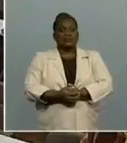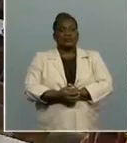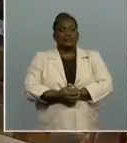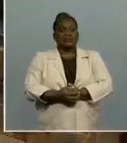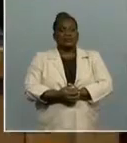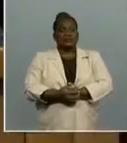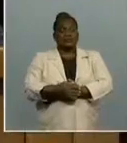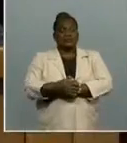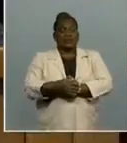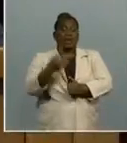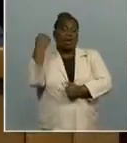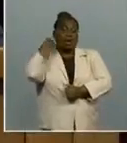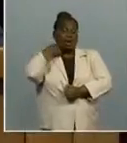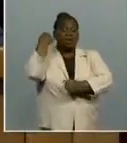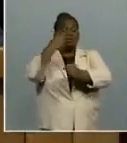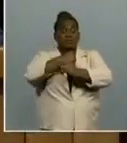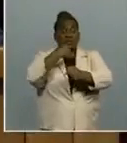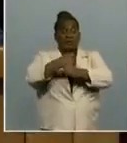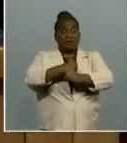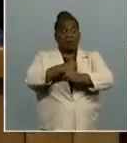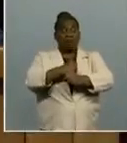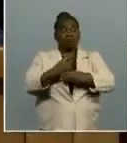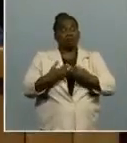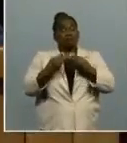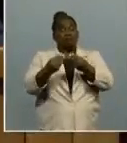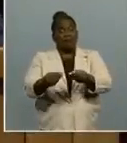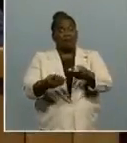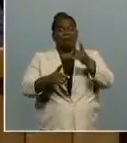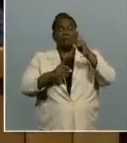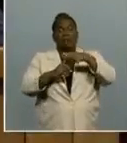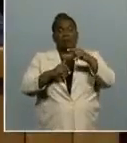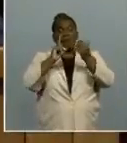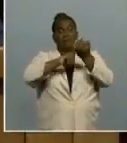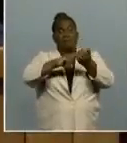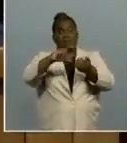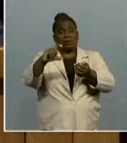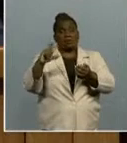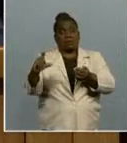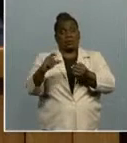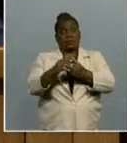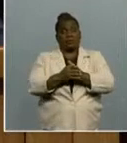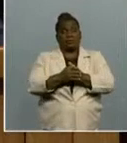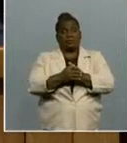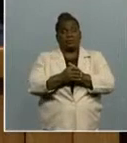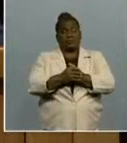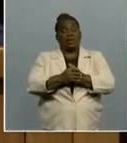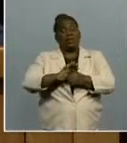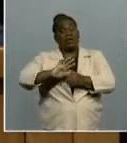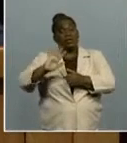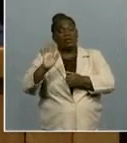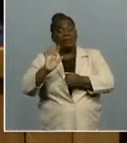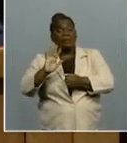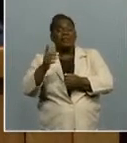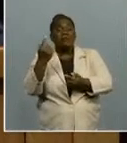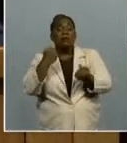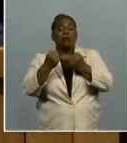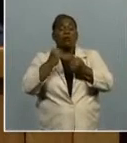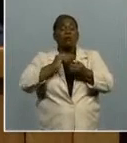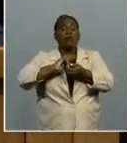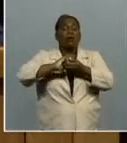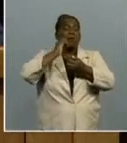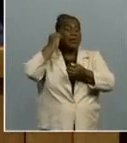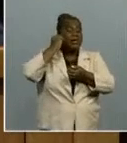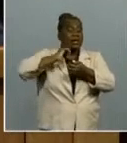después de varios años de trabajo y de entrega a las tareas del partido despedimos a varias compañeras y compañeros